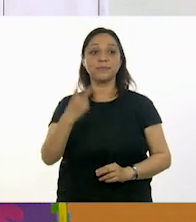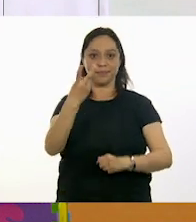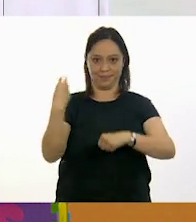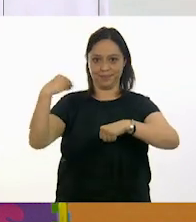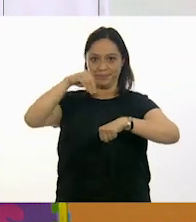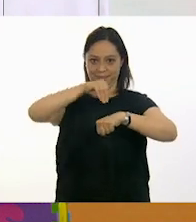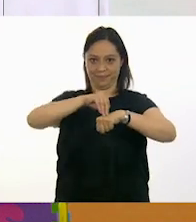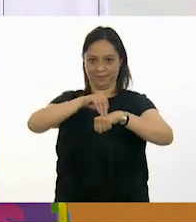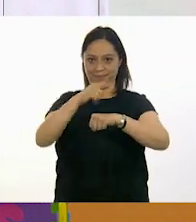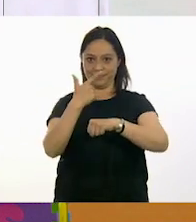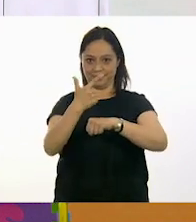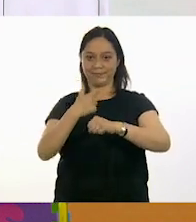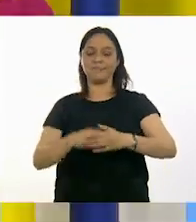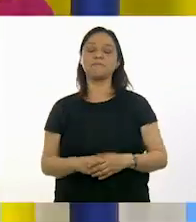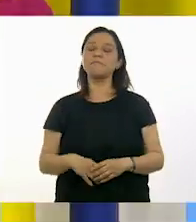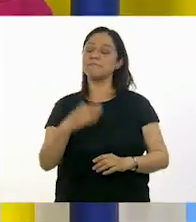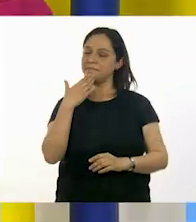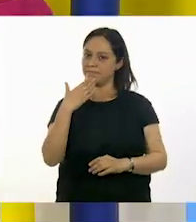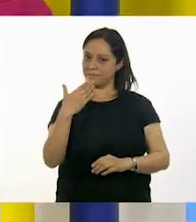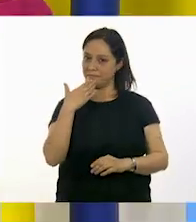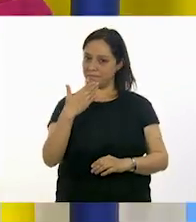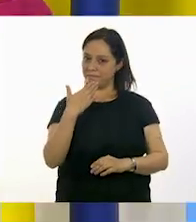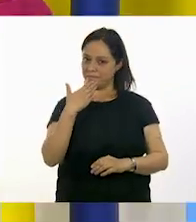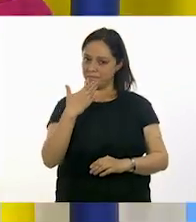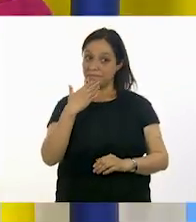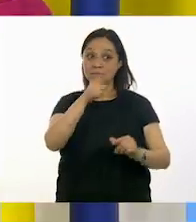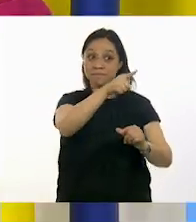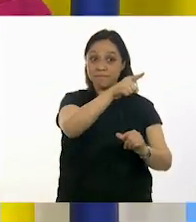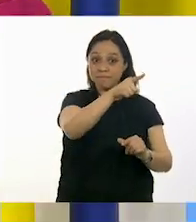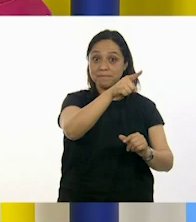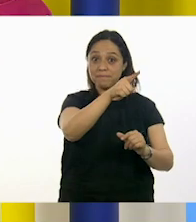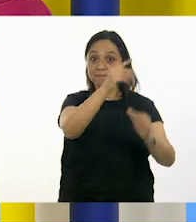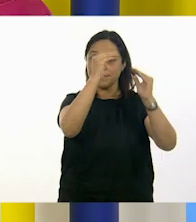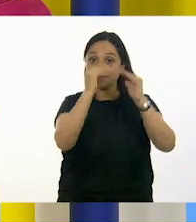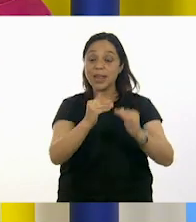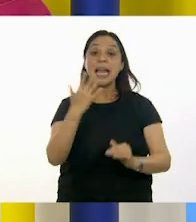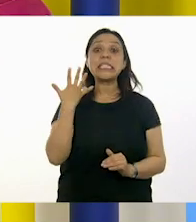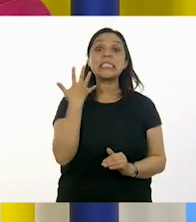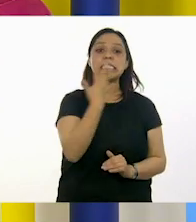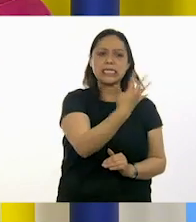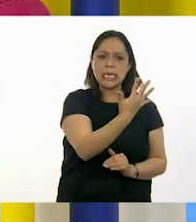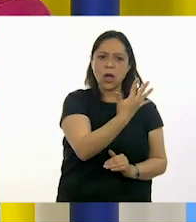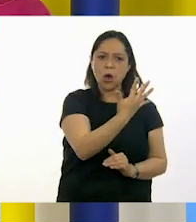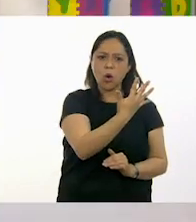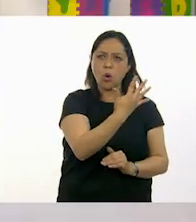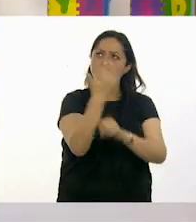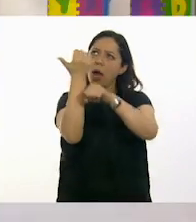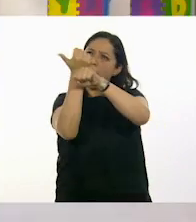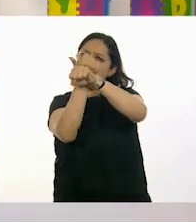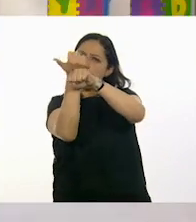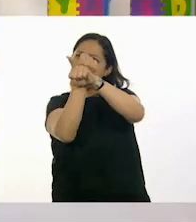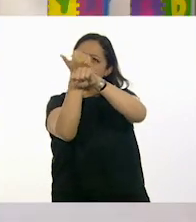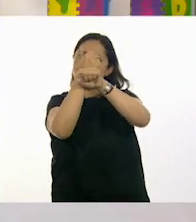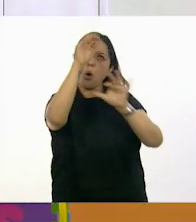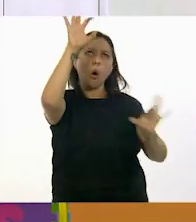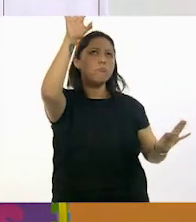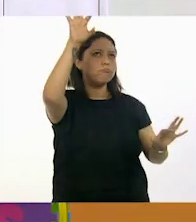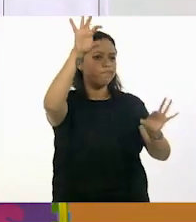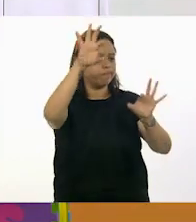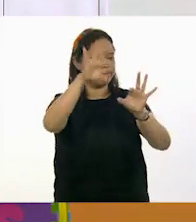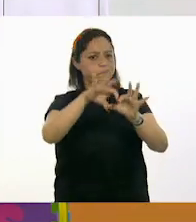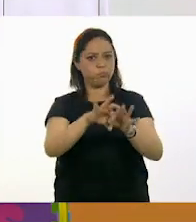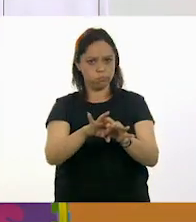7. Muy bien. Ya tengo yo aquí en la mano el siguiente, que es el 5 en amarillo. 5 en amarillo, amarillo, aquí